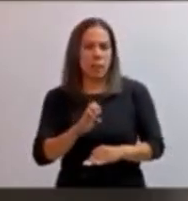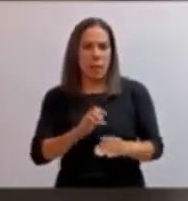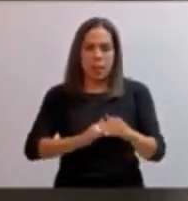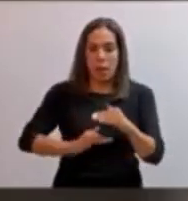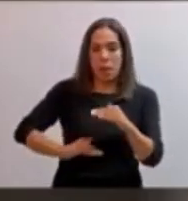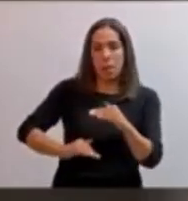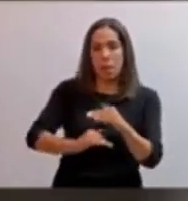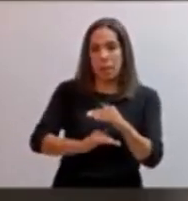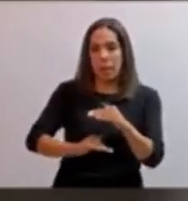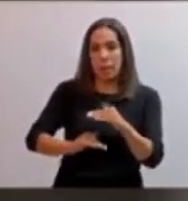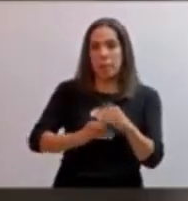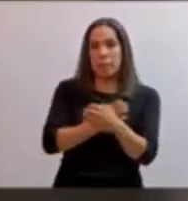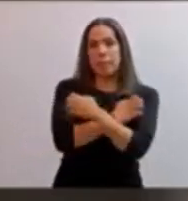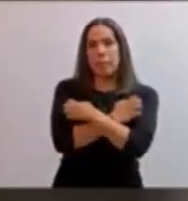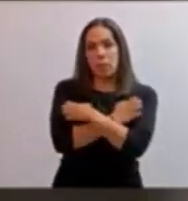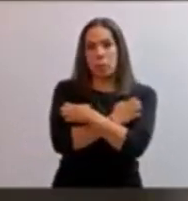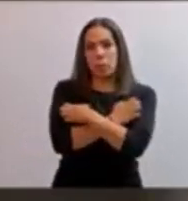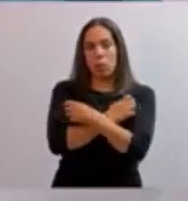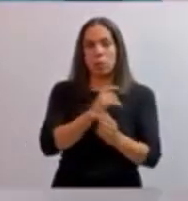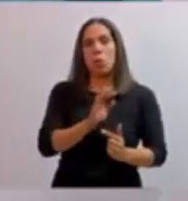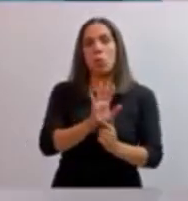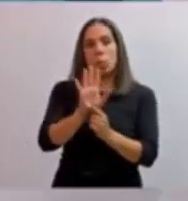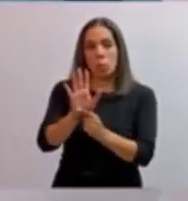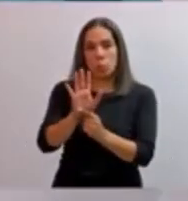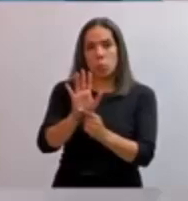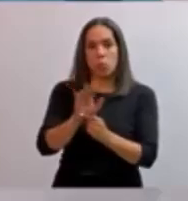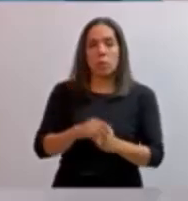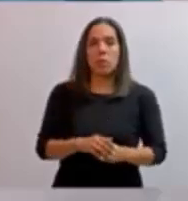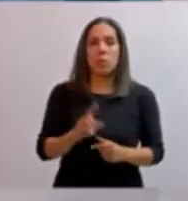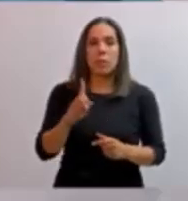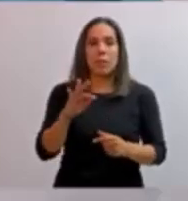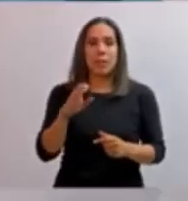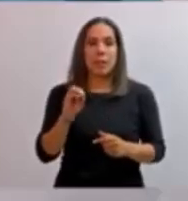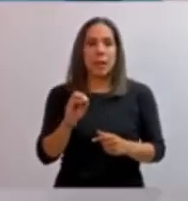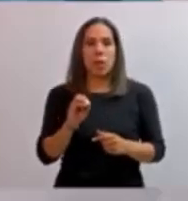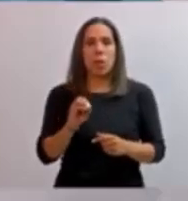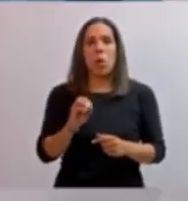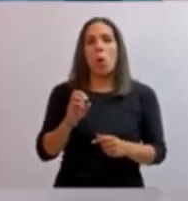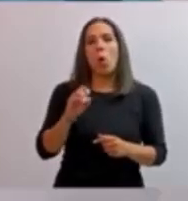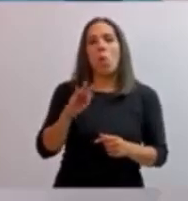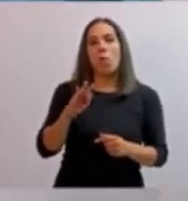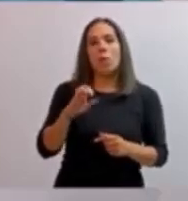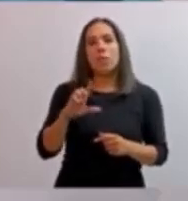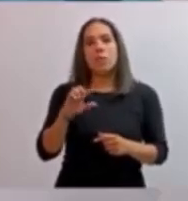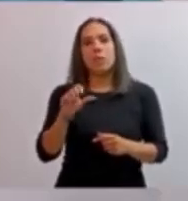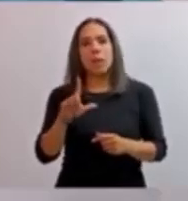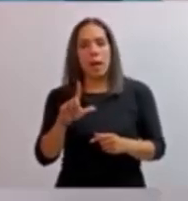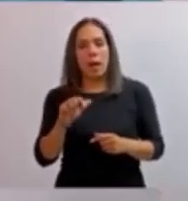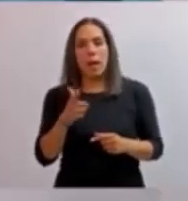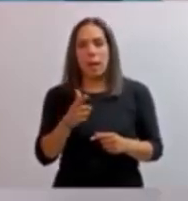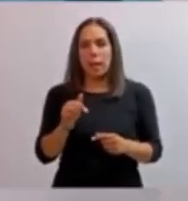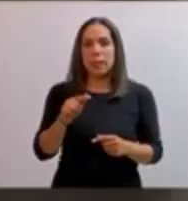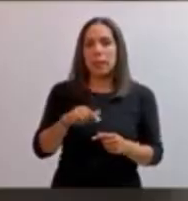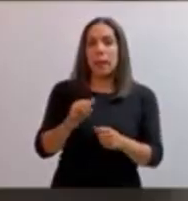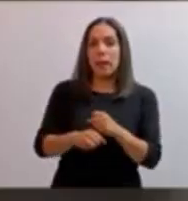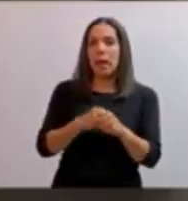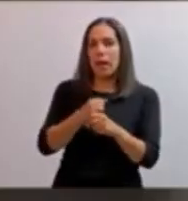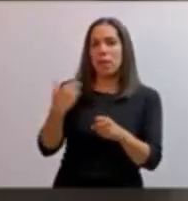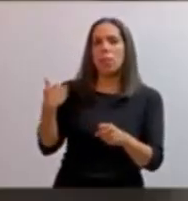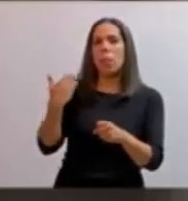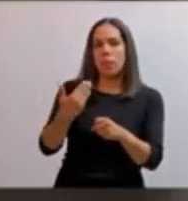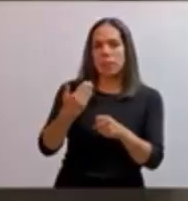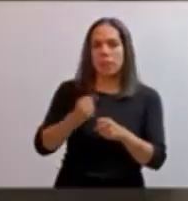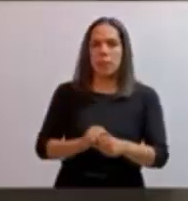básica, publicados en el Diario Oficial de la Federación el 8 de abril del 2024. ¿Por qué